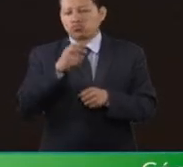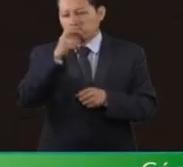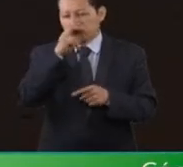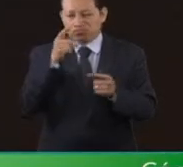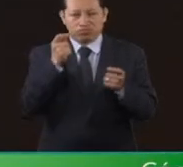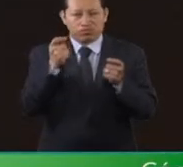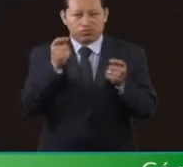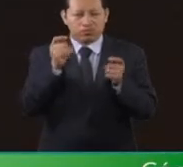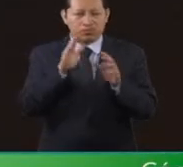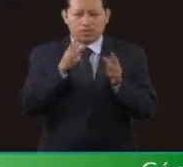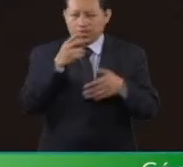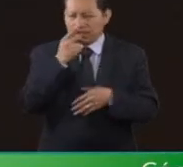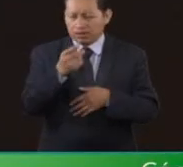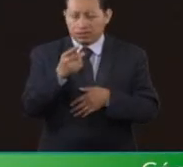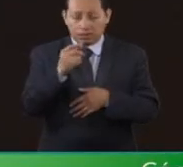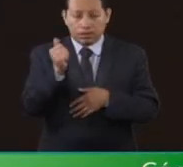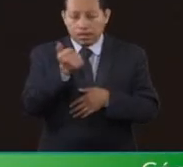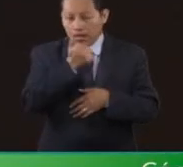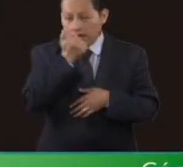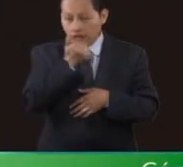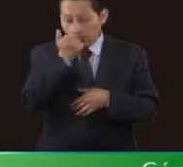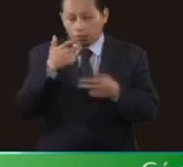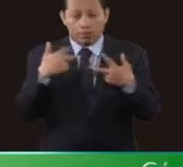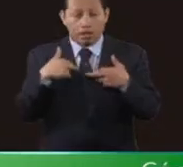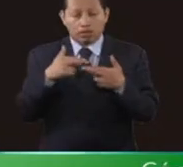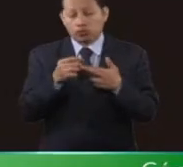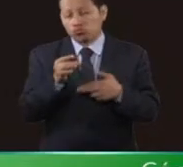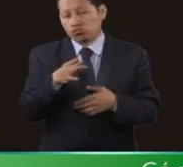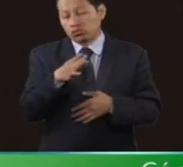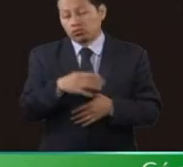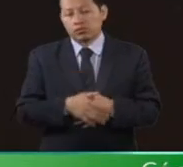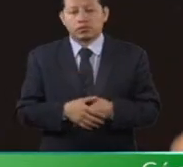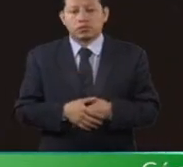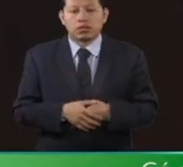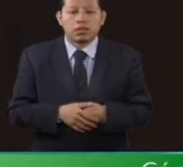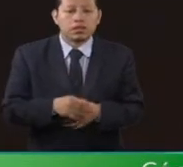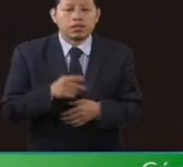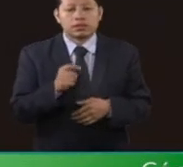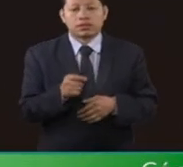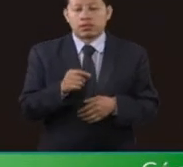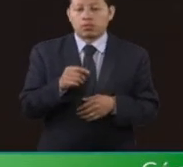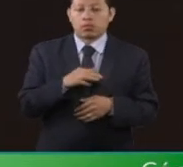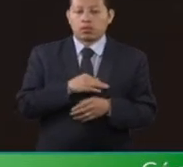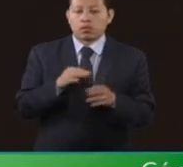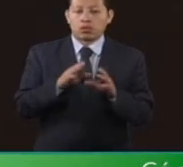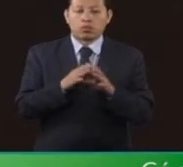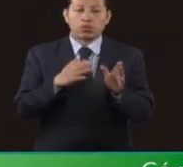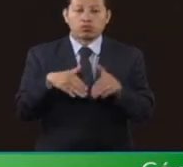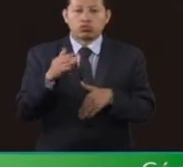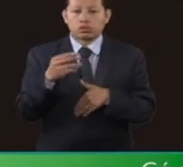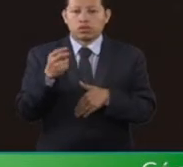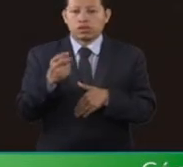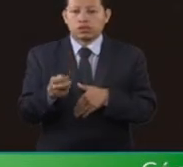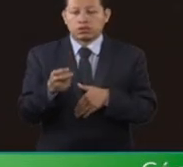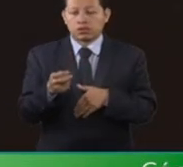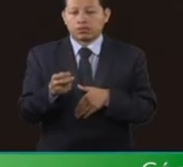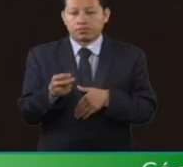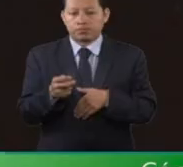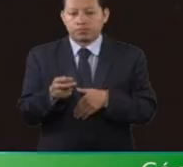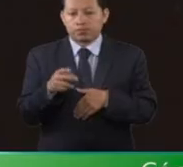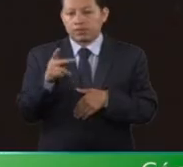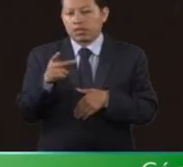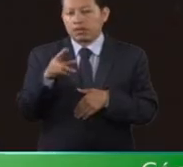que el alumno supera al maestro en la cumbre, y ni siquiera el